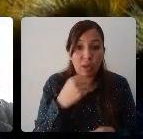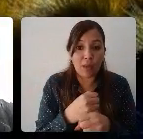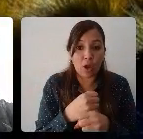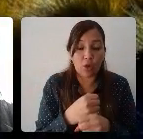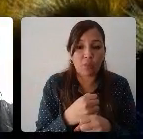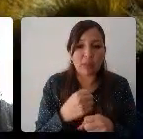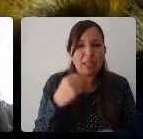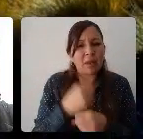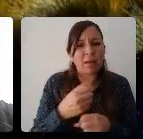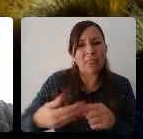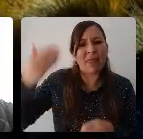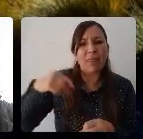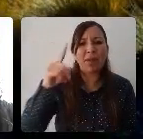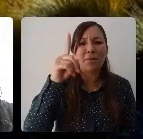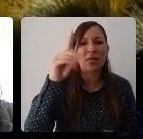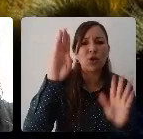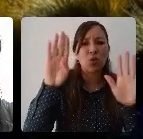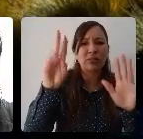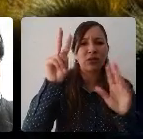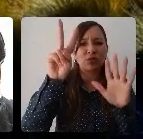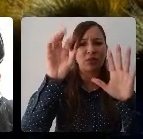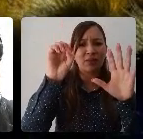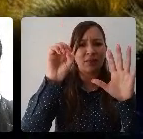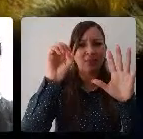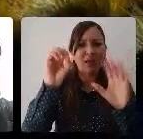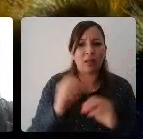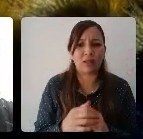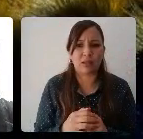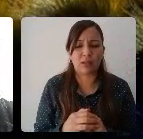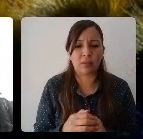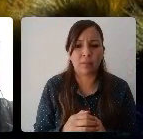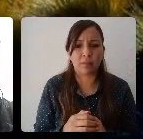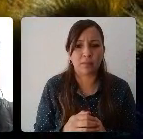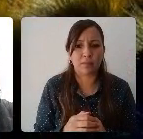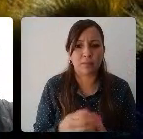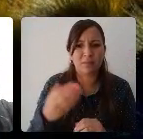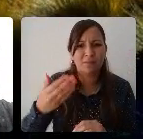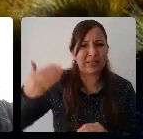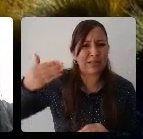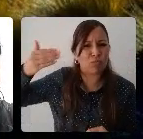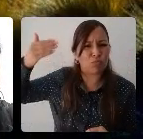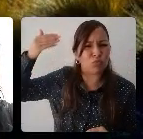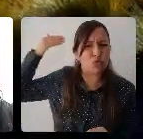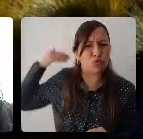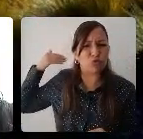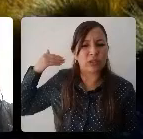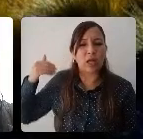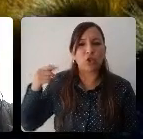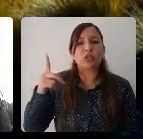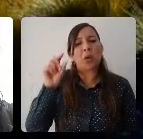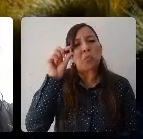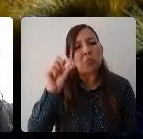70, los primeros emprendimientos que aparecieron en los 70, desde Taquile a Mantaní, y que poco a poco hoy